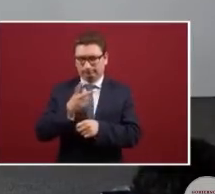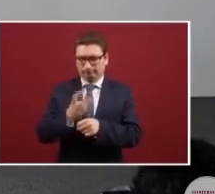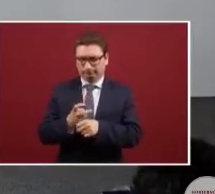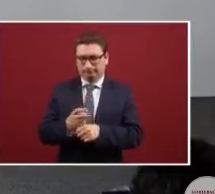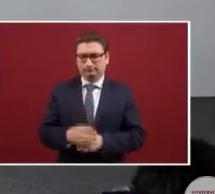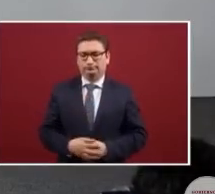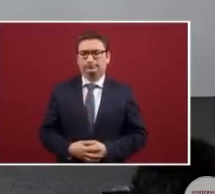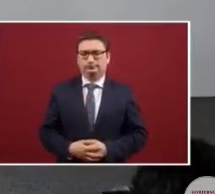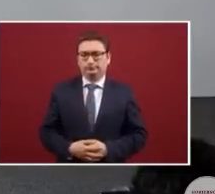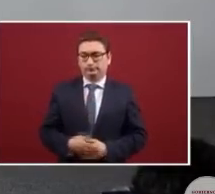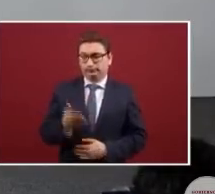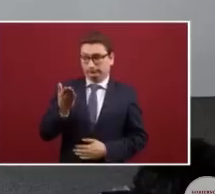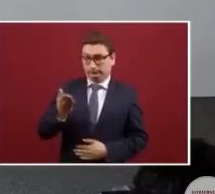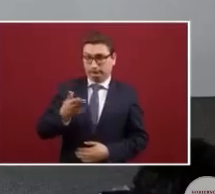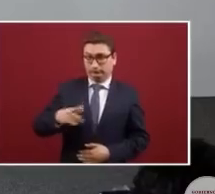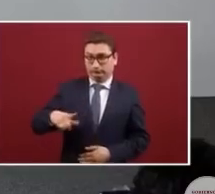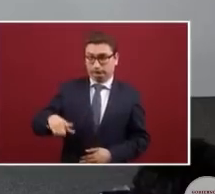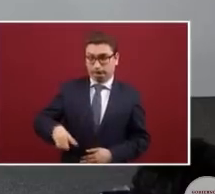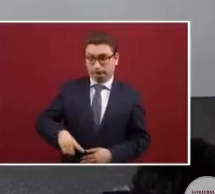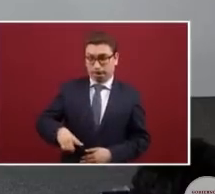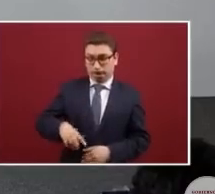a los gobernadores